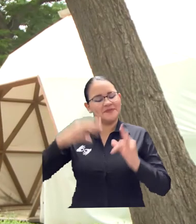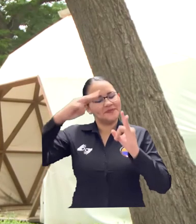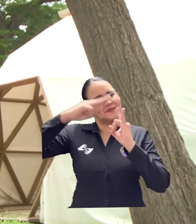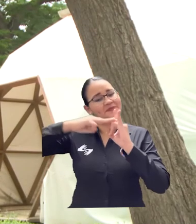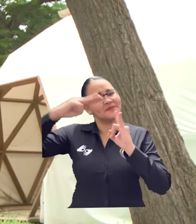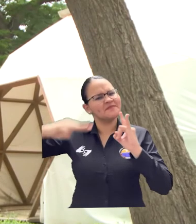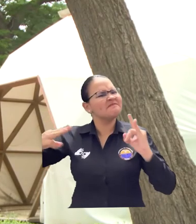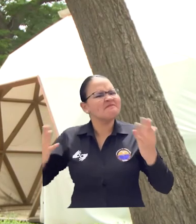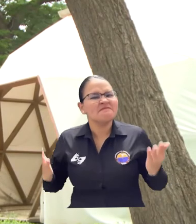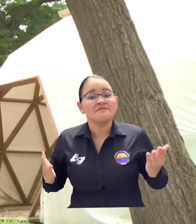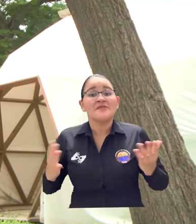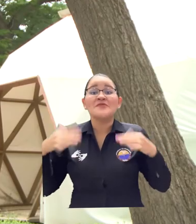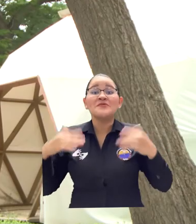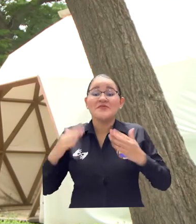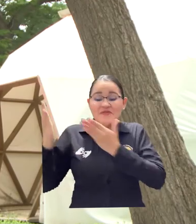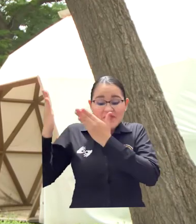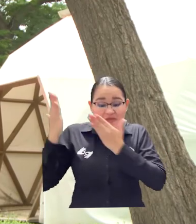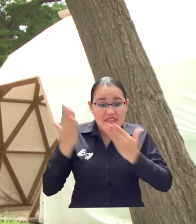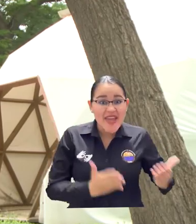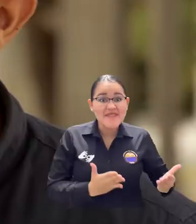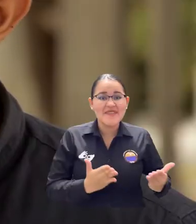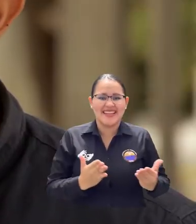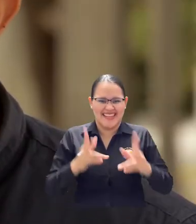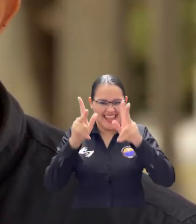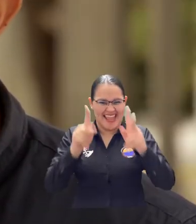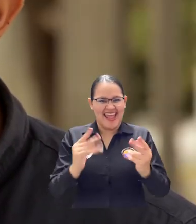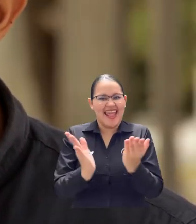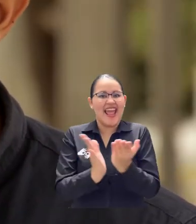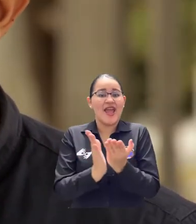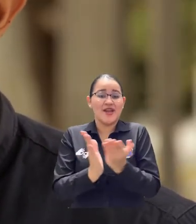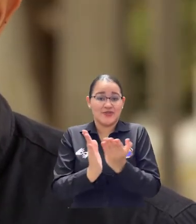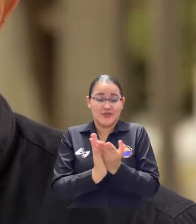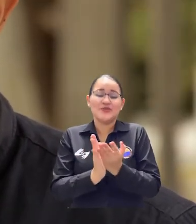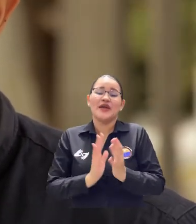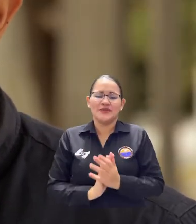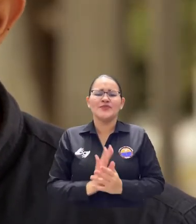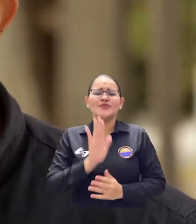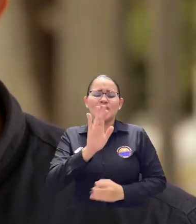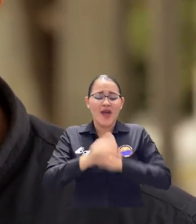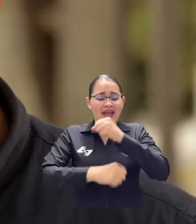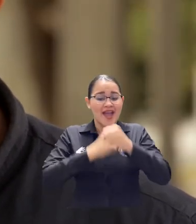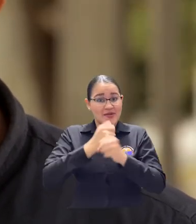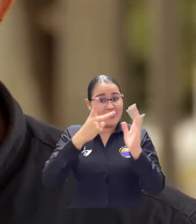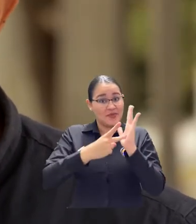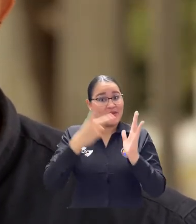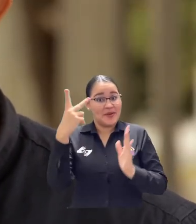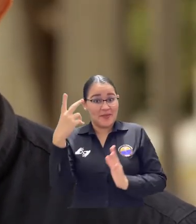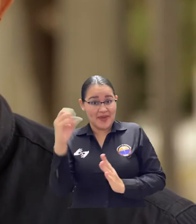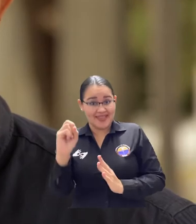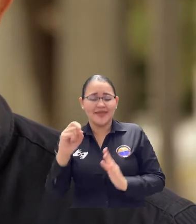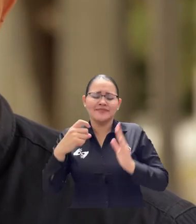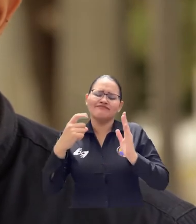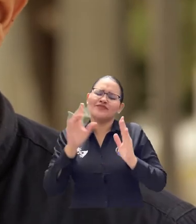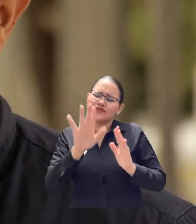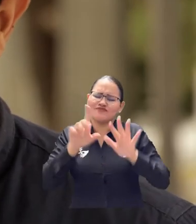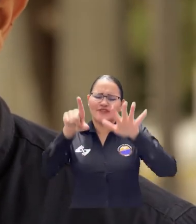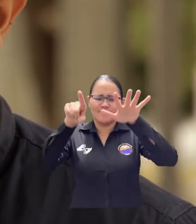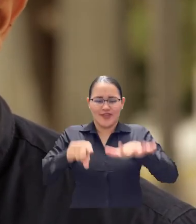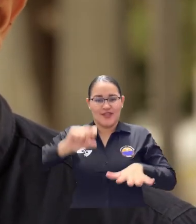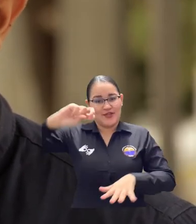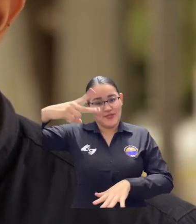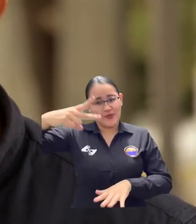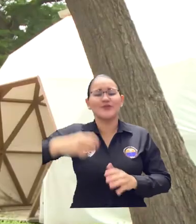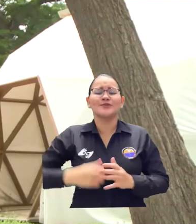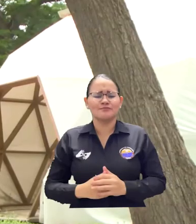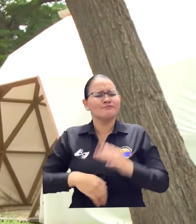La Universidad del Magdalena le dio la bienvenida al periodo académico 2022, un semestre cargado de retos y metas por